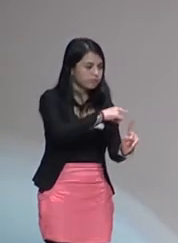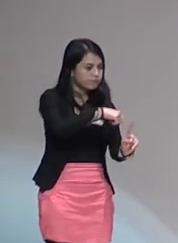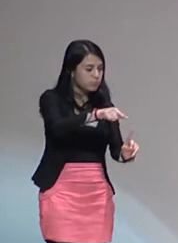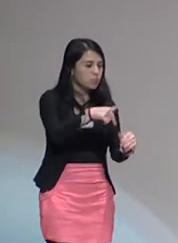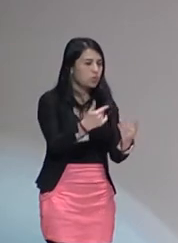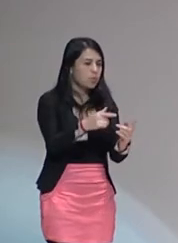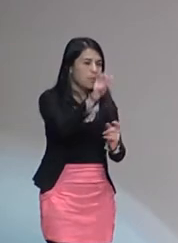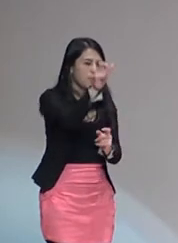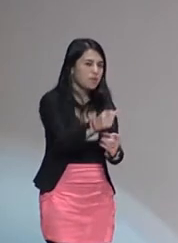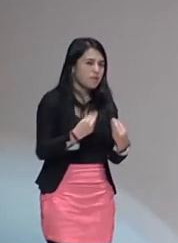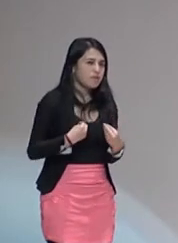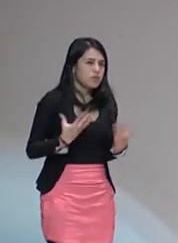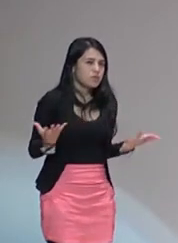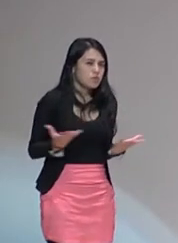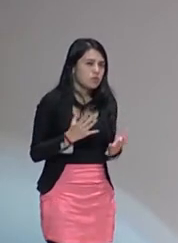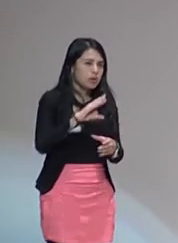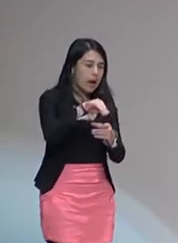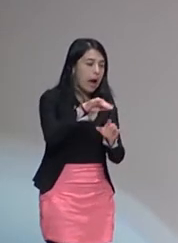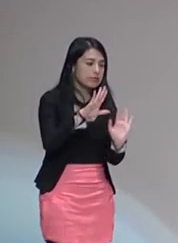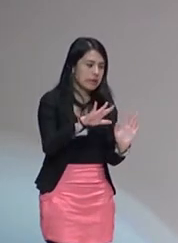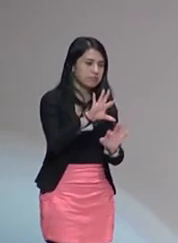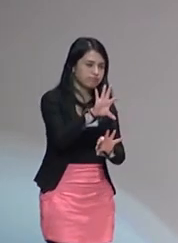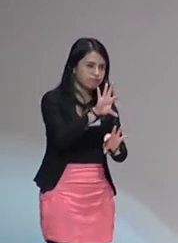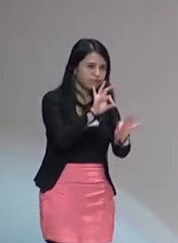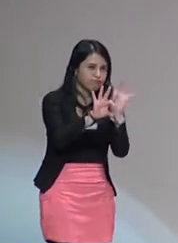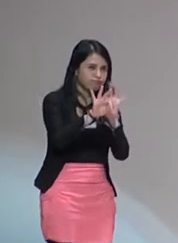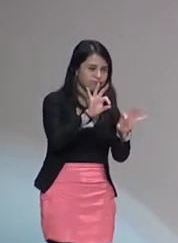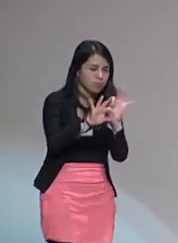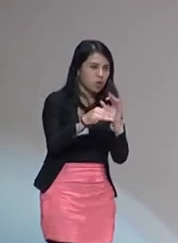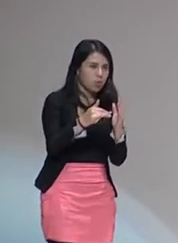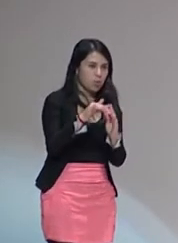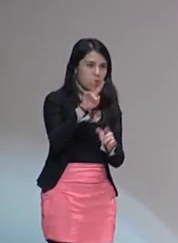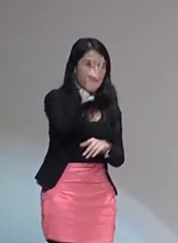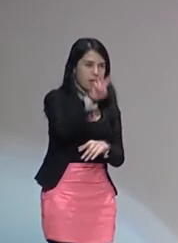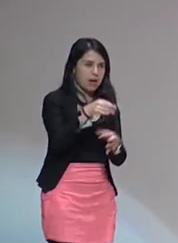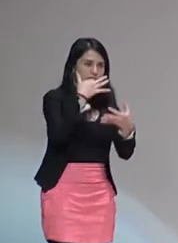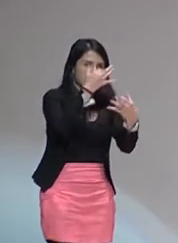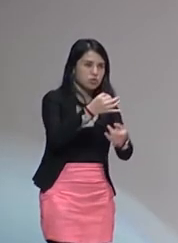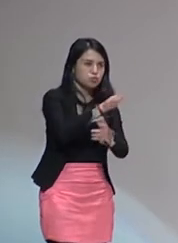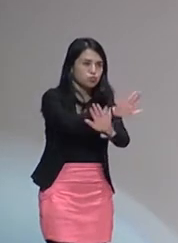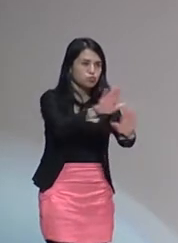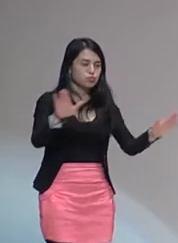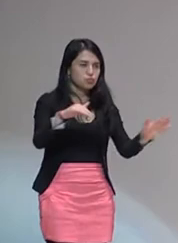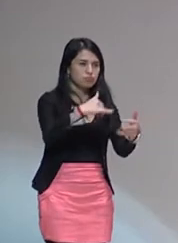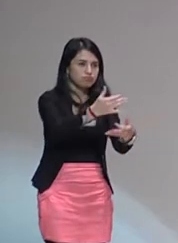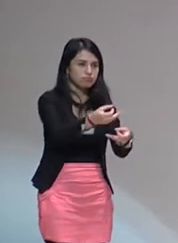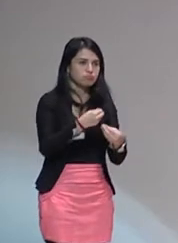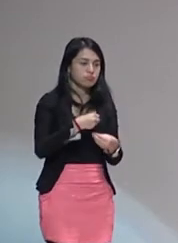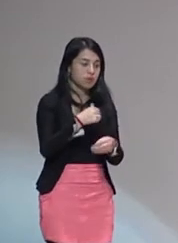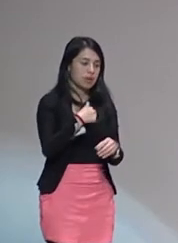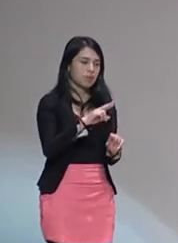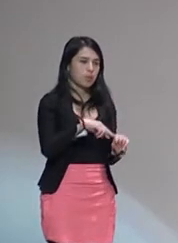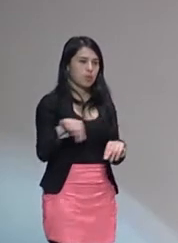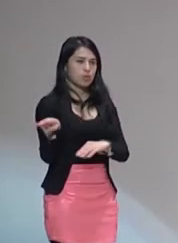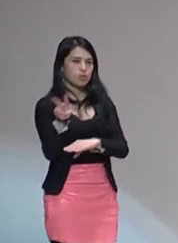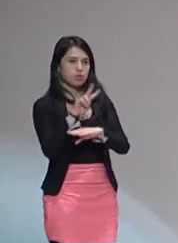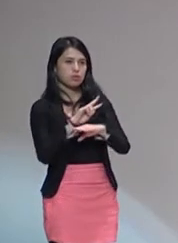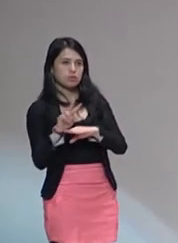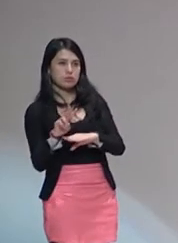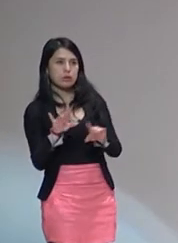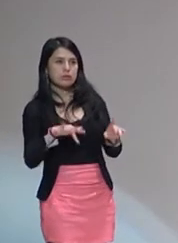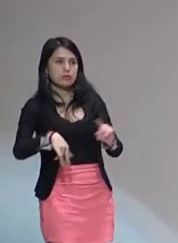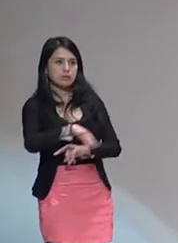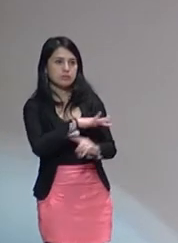cómo vive la persona, y ustedes de ahí sacan también una lectura de la realidad. Entonces otro observa el entorno, y